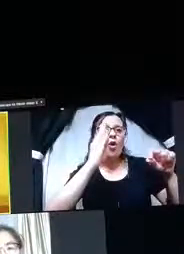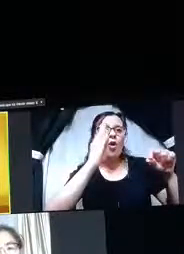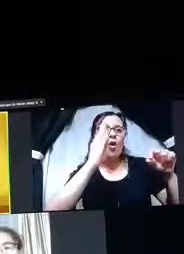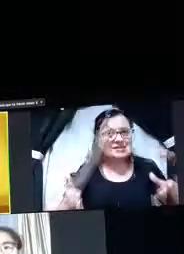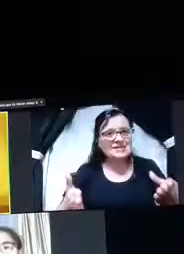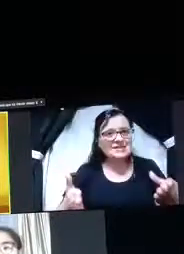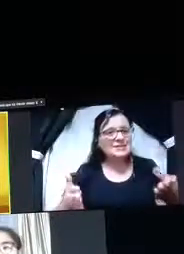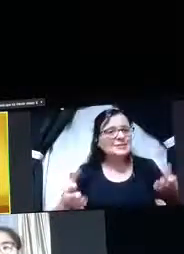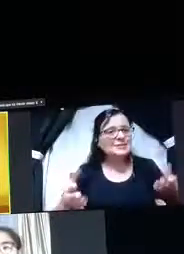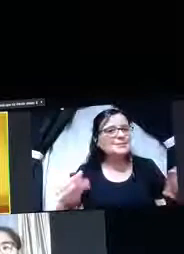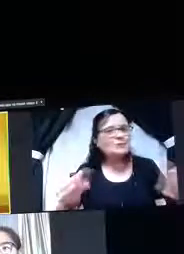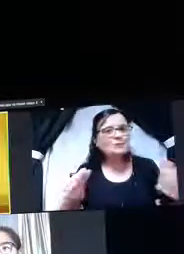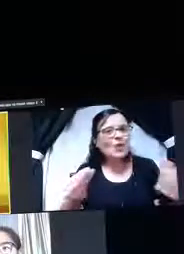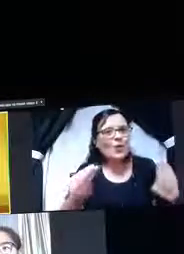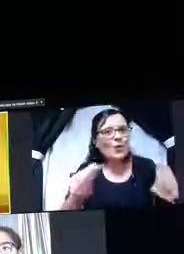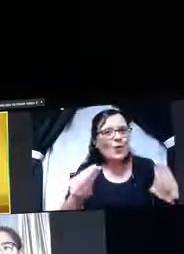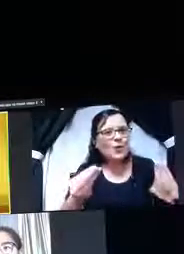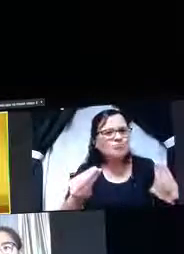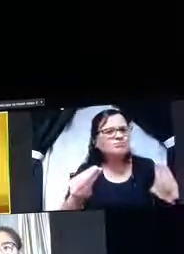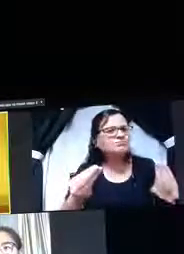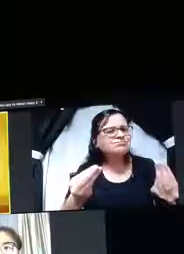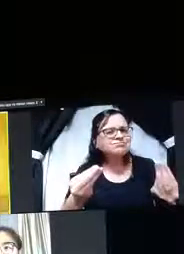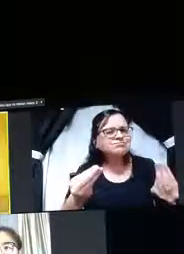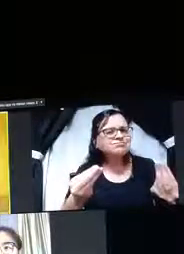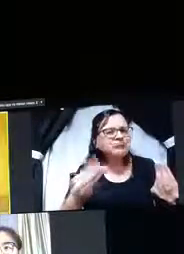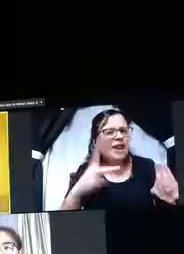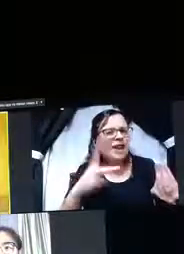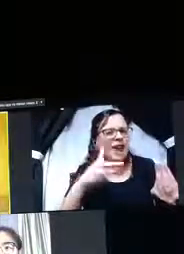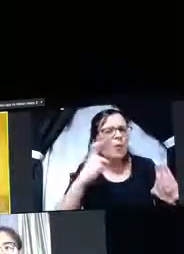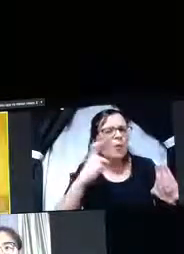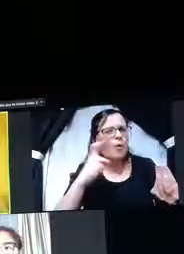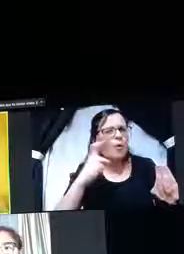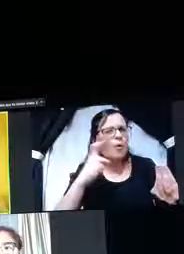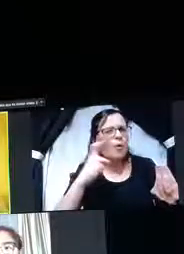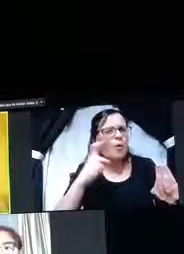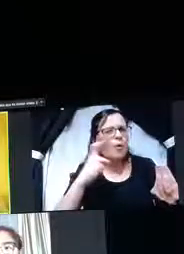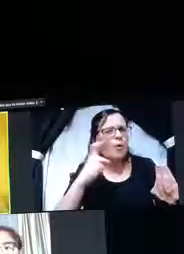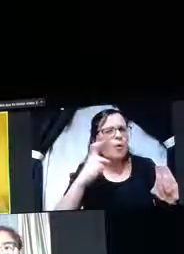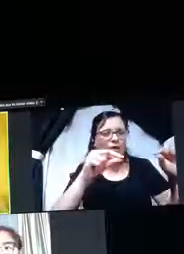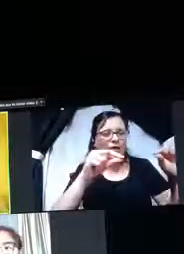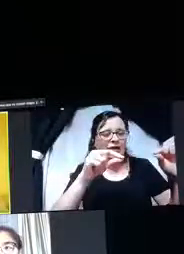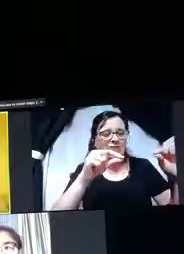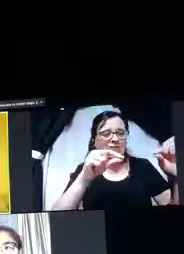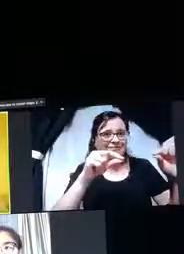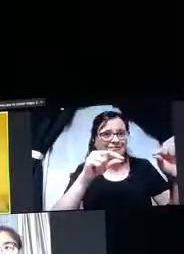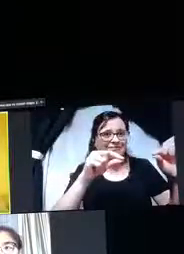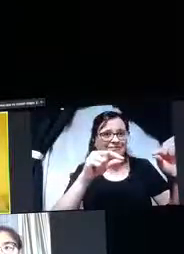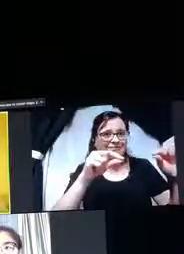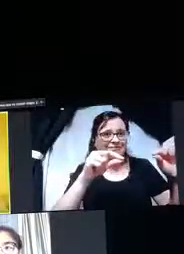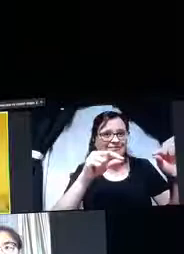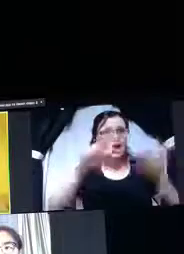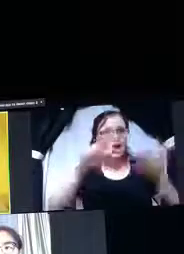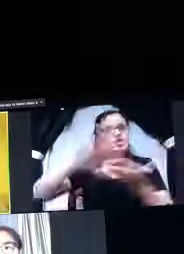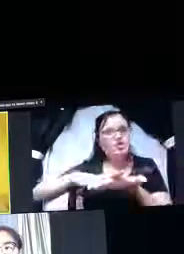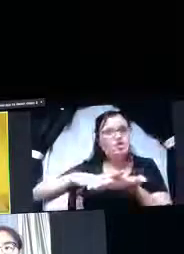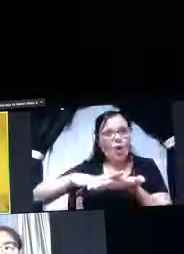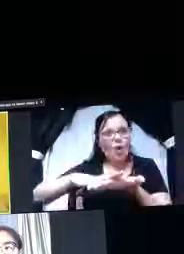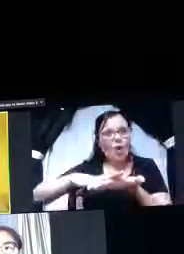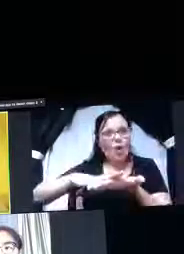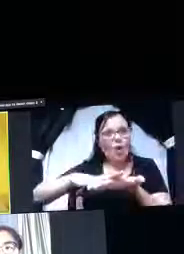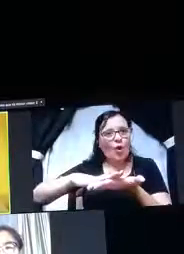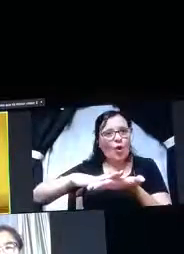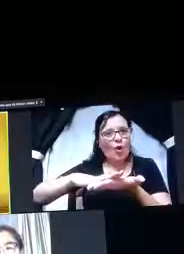a través del canal auditivo verbal, ¿sí?, de los dos significados posibles de esa palabra, de sobre